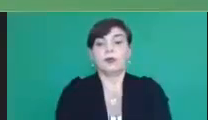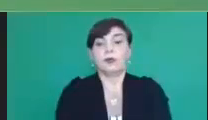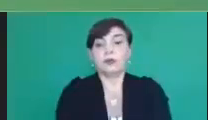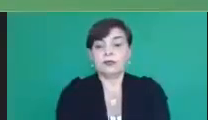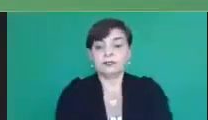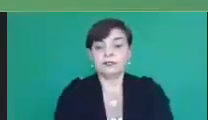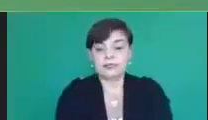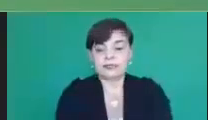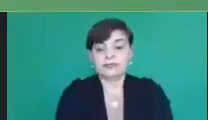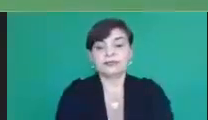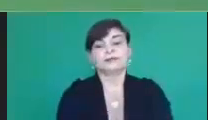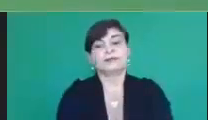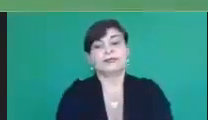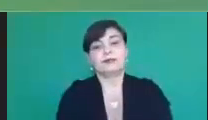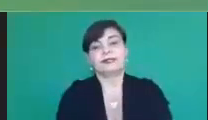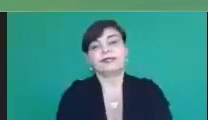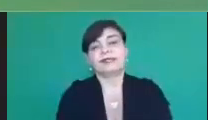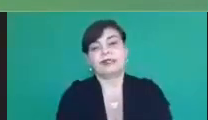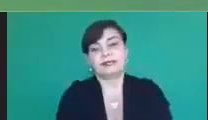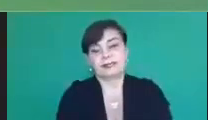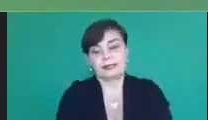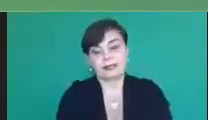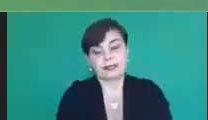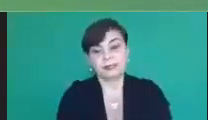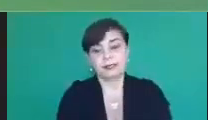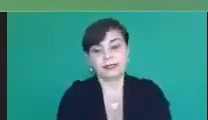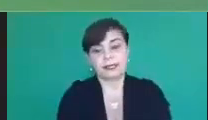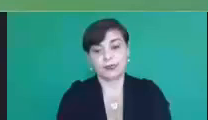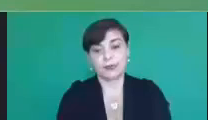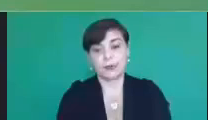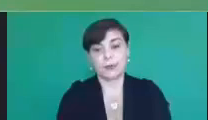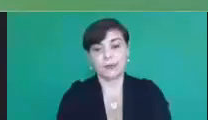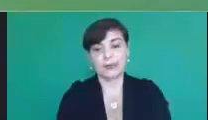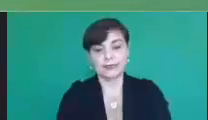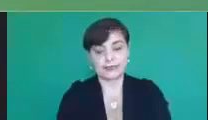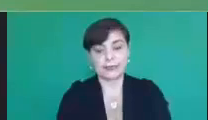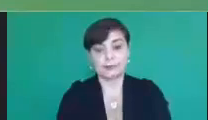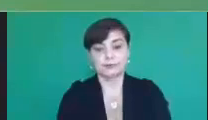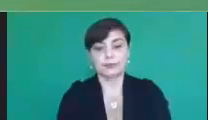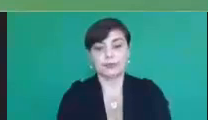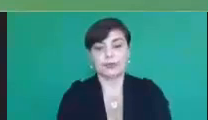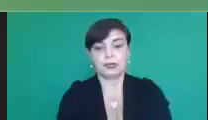Muy buenos días. De verdad que es un verdadero placer